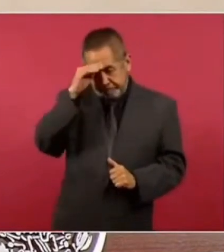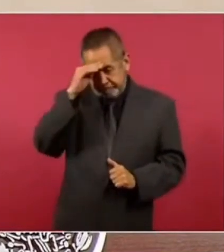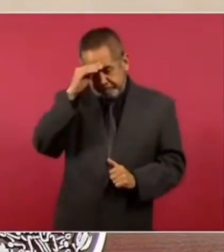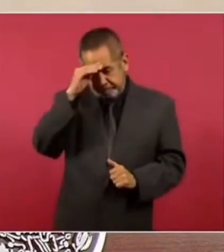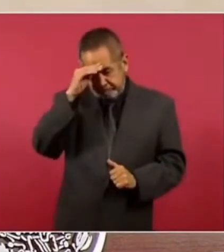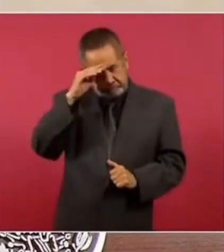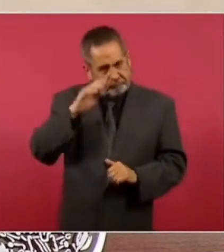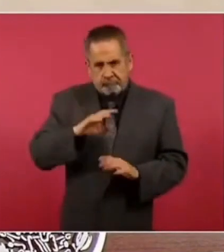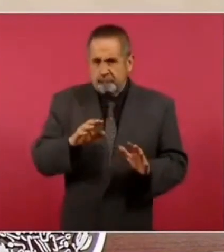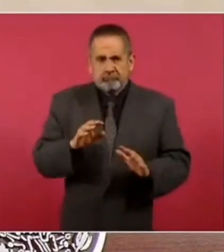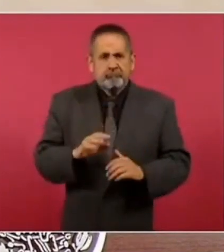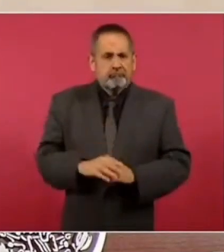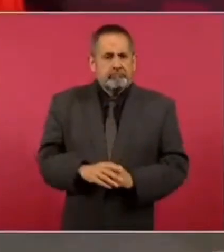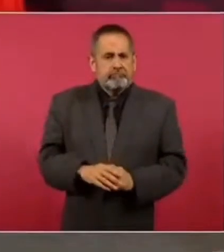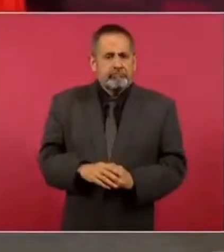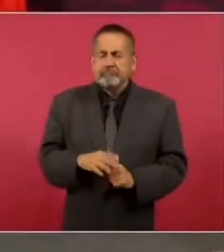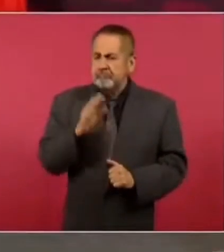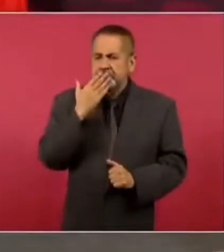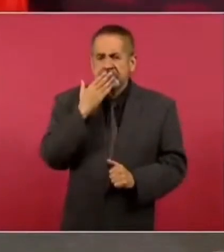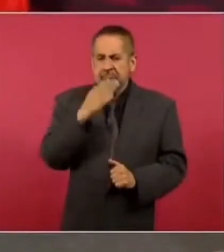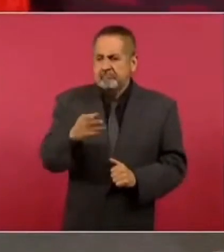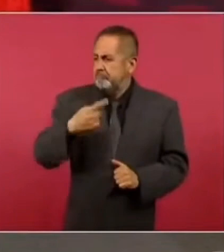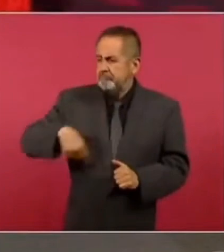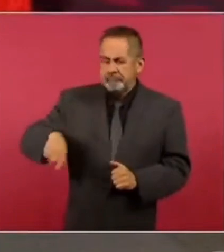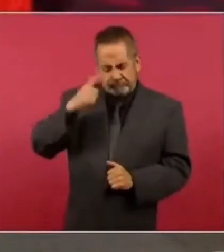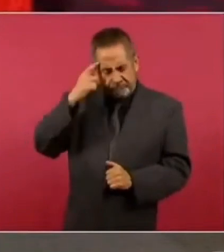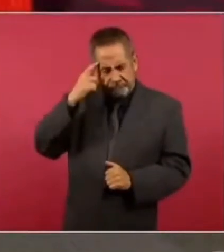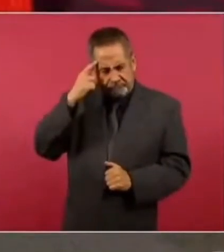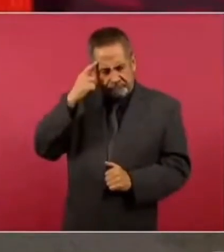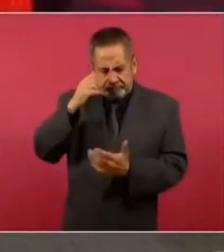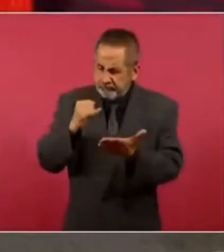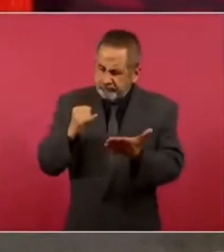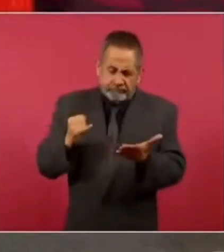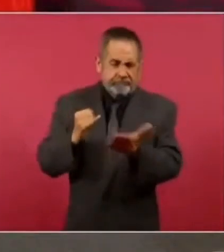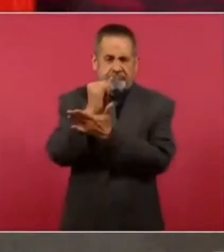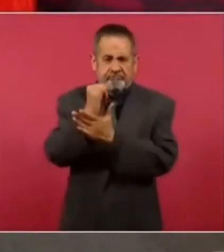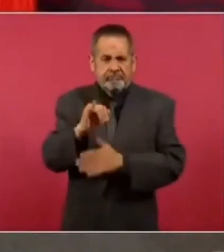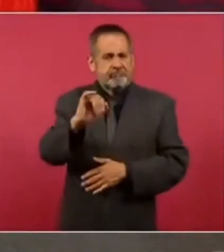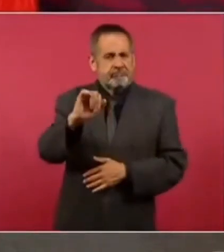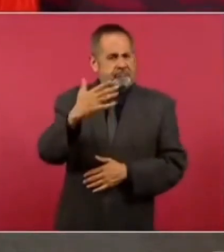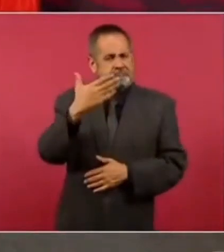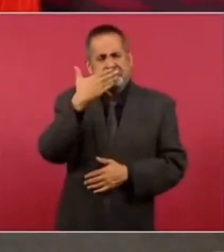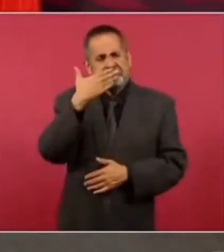una muy buena decisión y